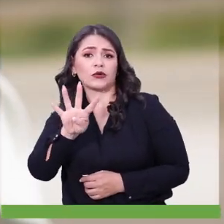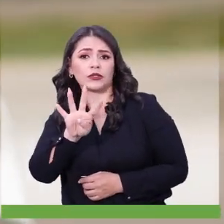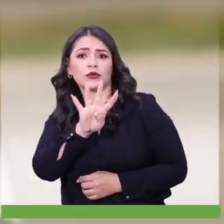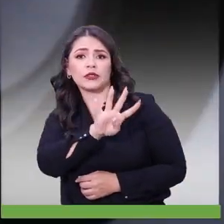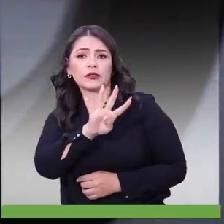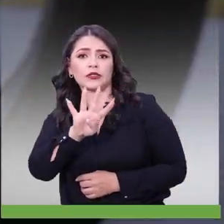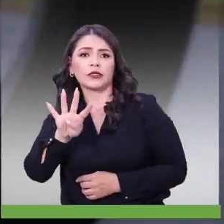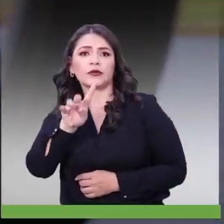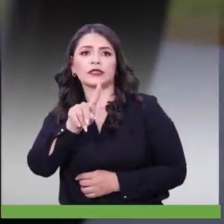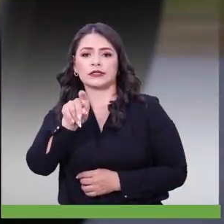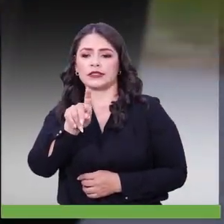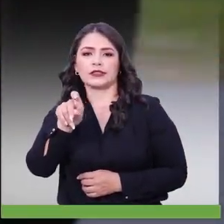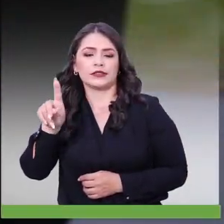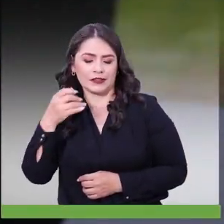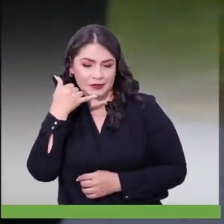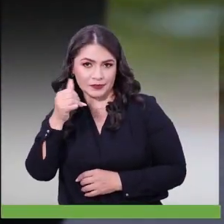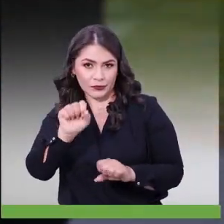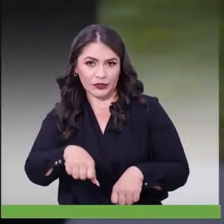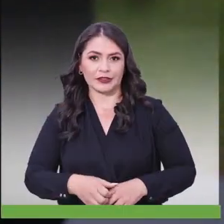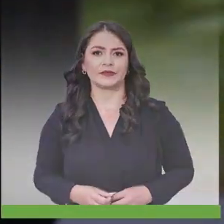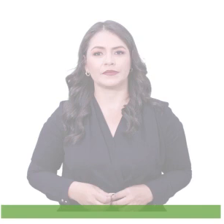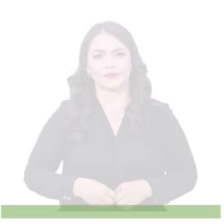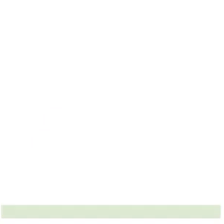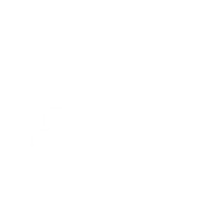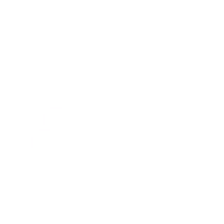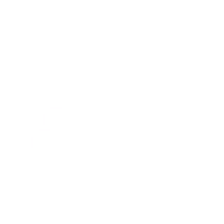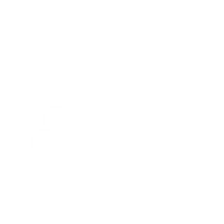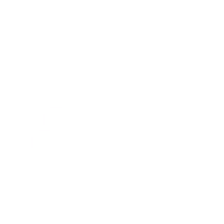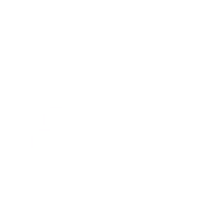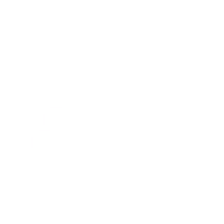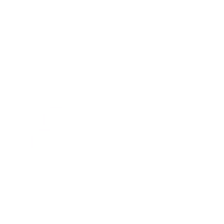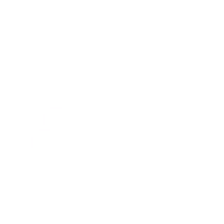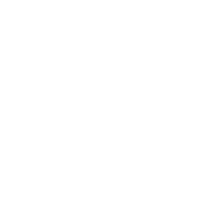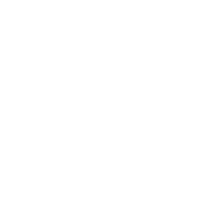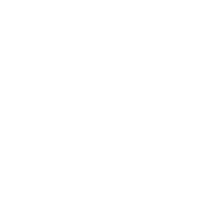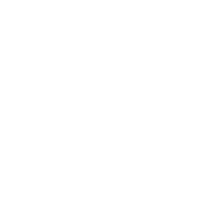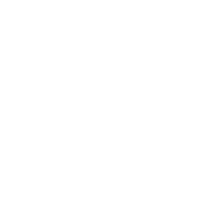604-444-4666. Unidos, Gobernación de Antioquia.